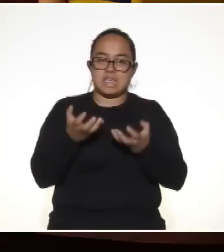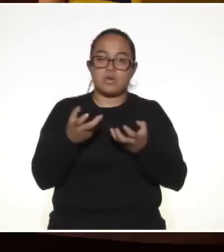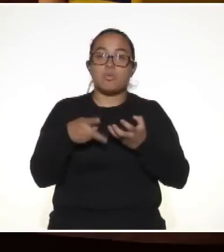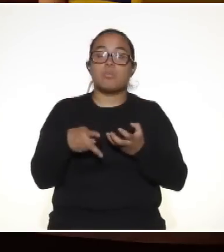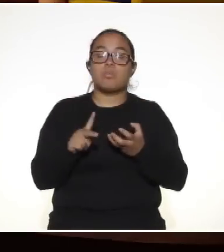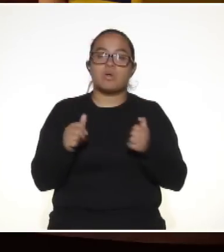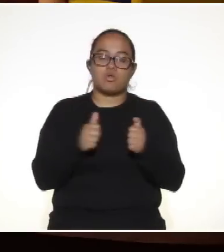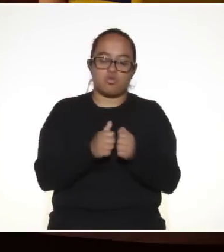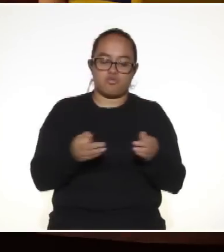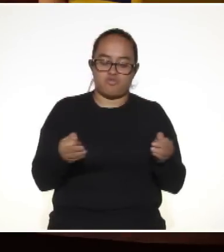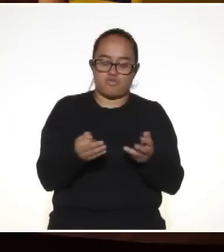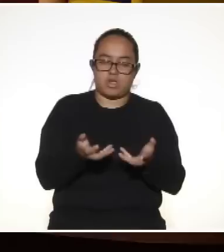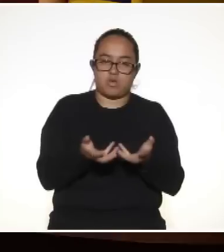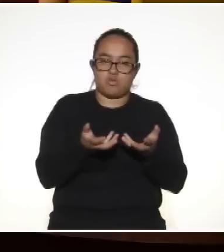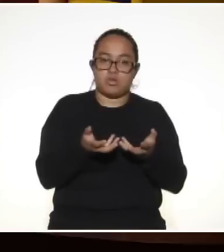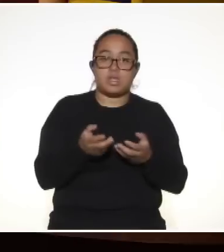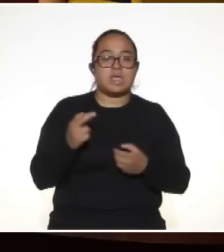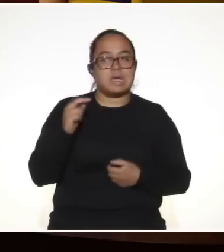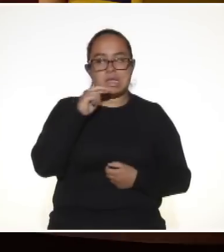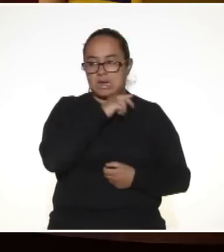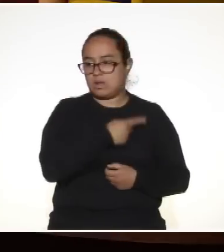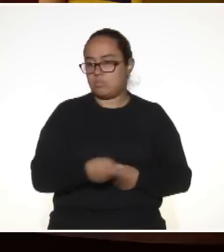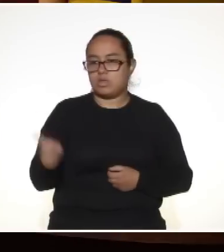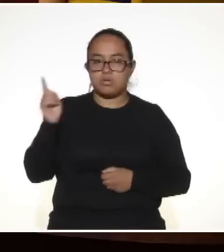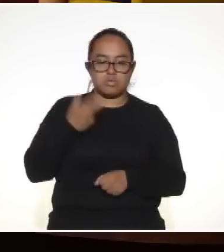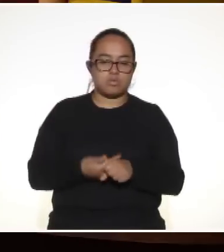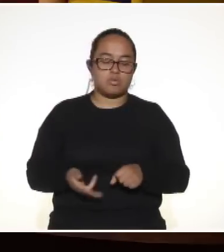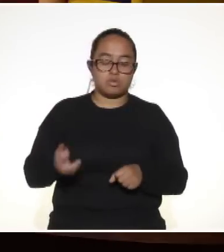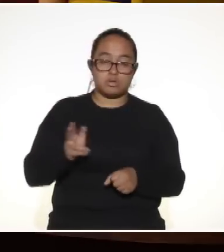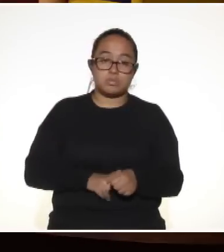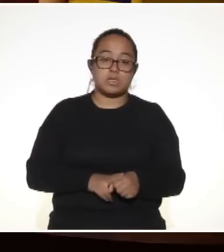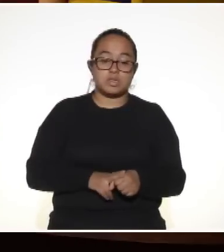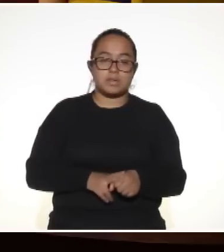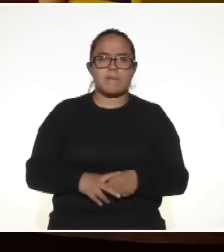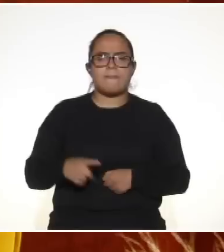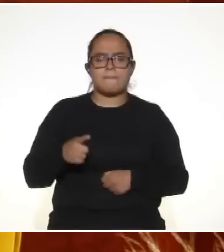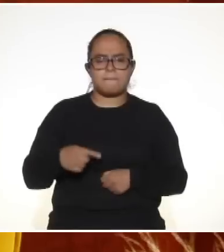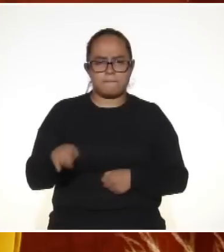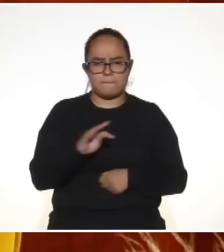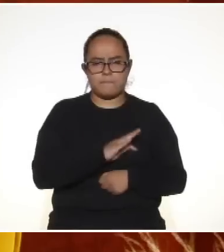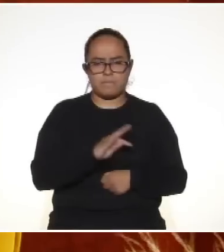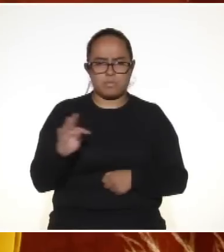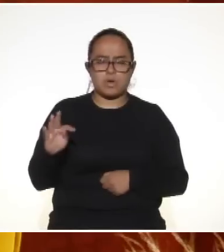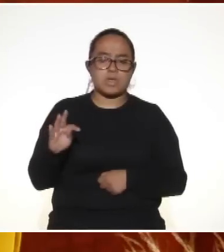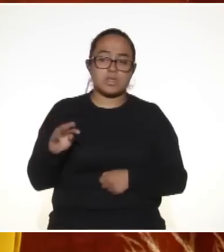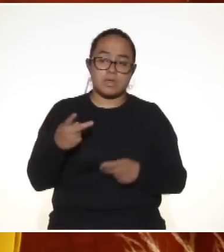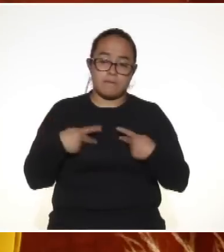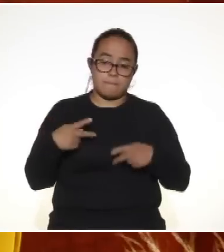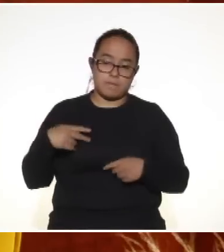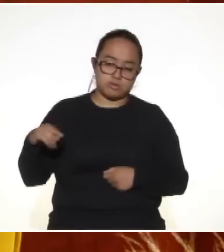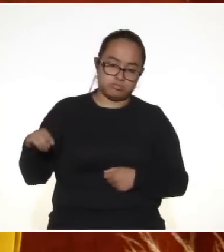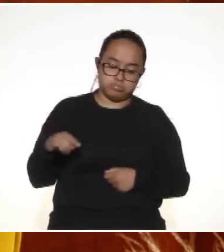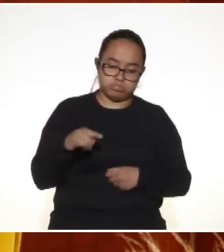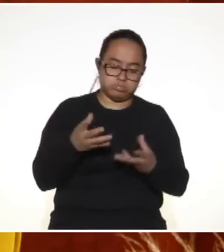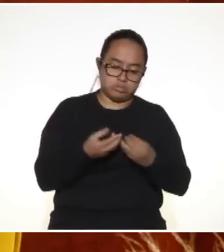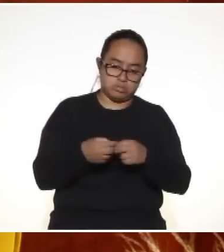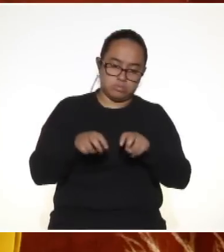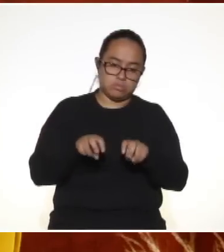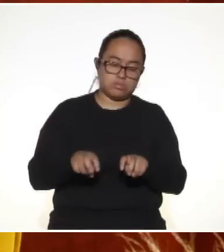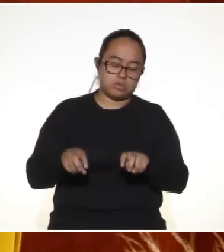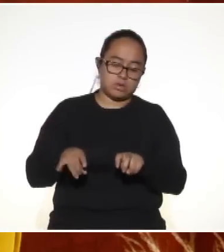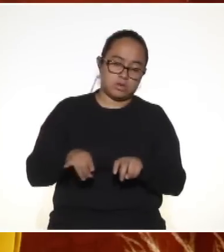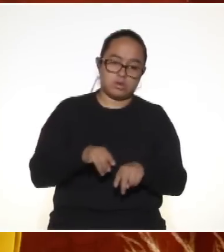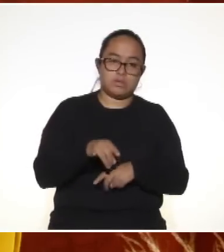Eso es muy importante. Y córranle al hospital. Y sí se pueden. Y que lo lleven con la persona. Con Incluso la persona se puede